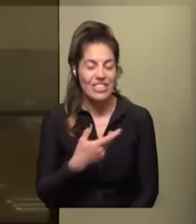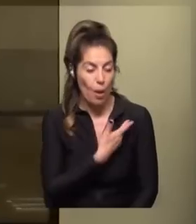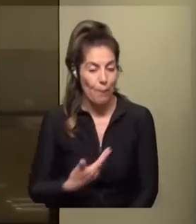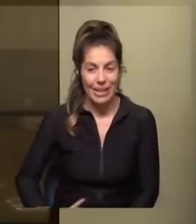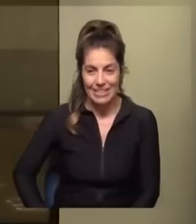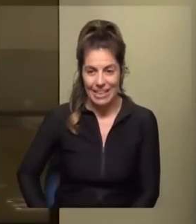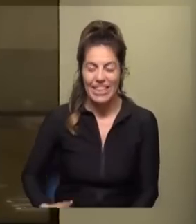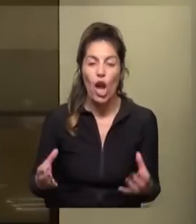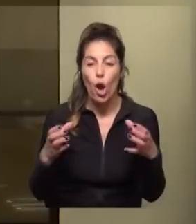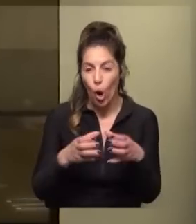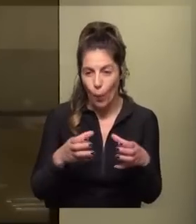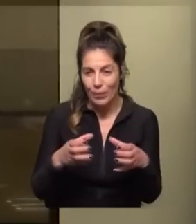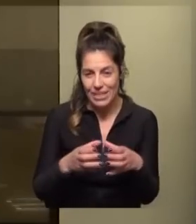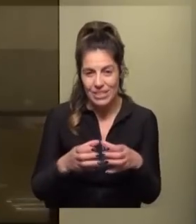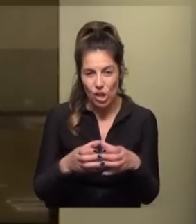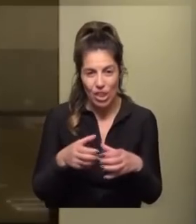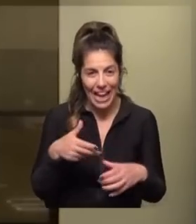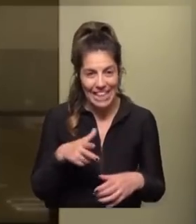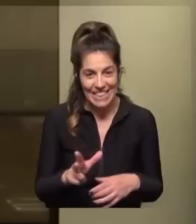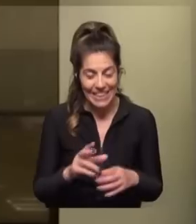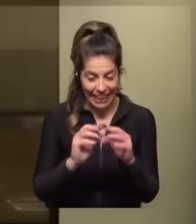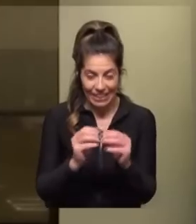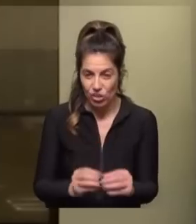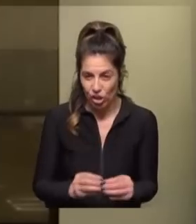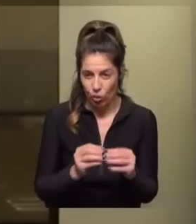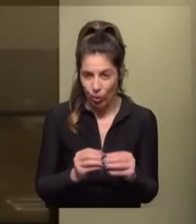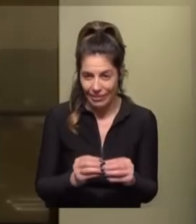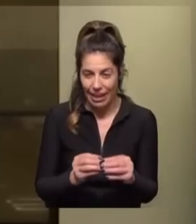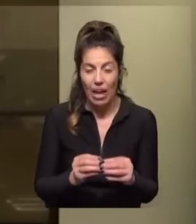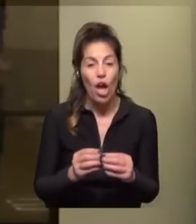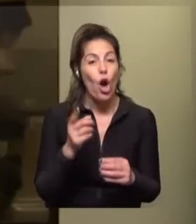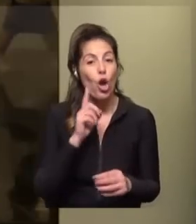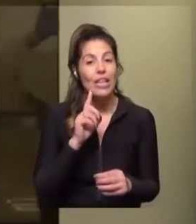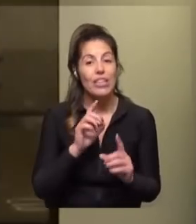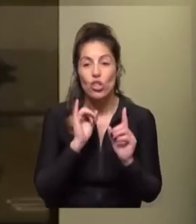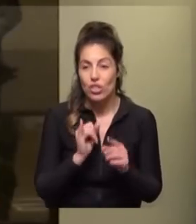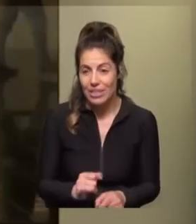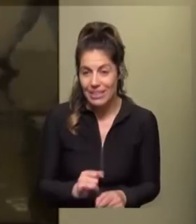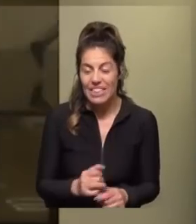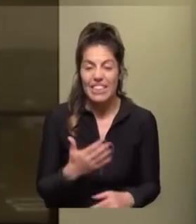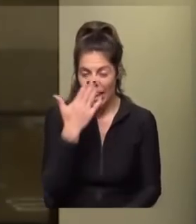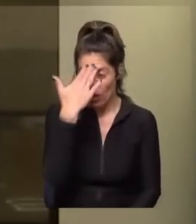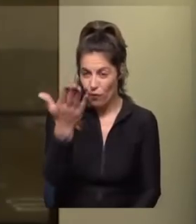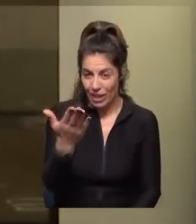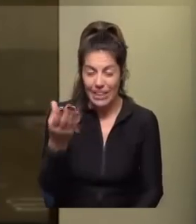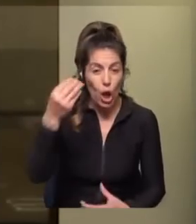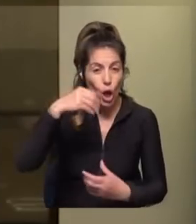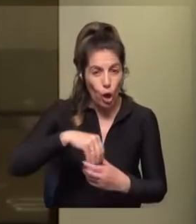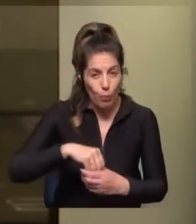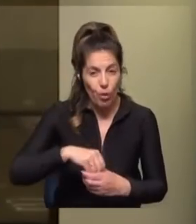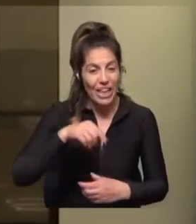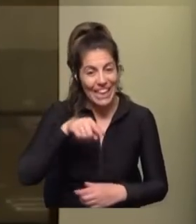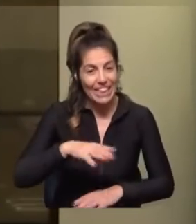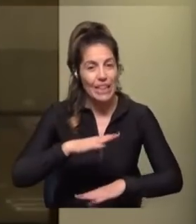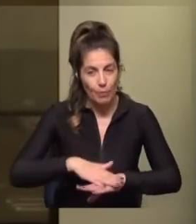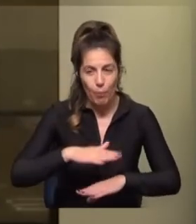de la comisión de hacienda en rendición de cuentas y con la intención justamente de que el frente amplio lo incorpore en esta